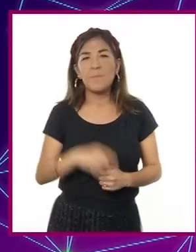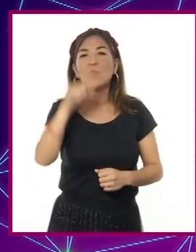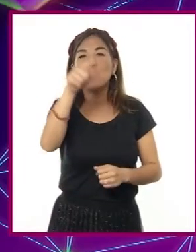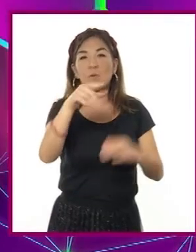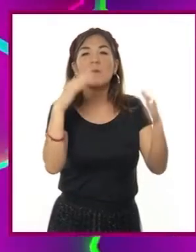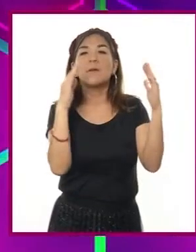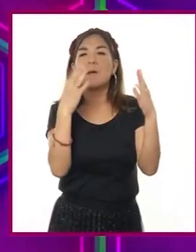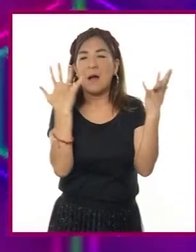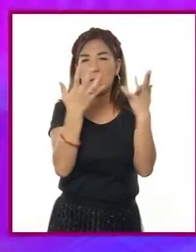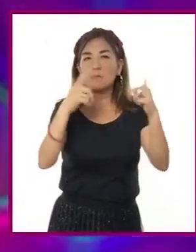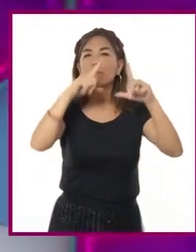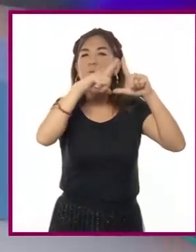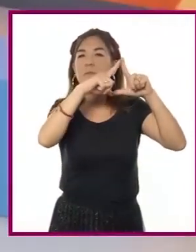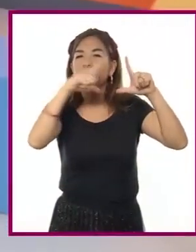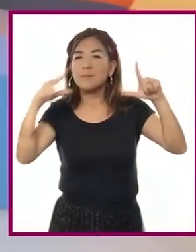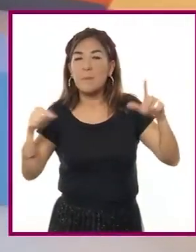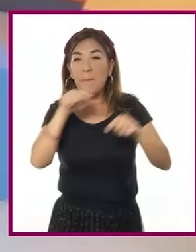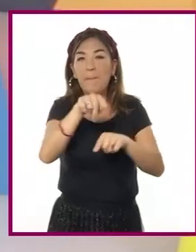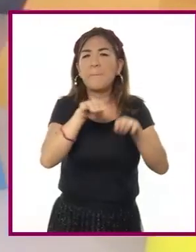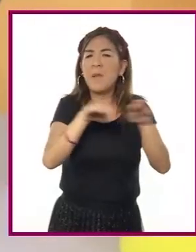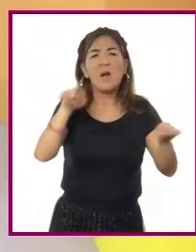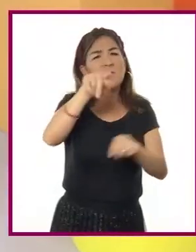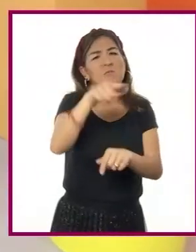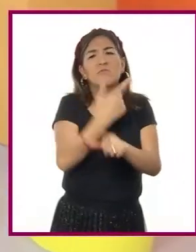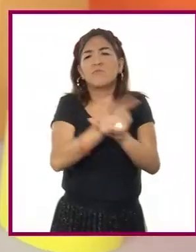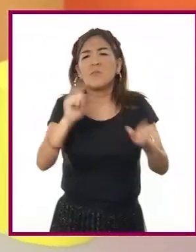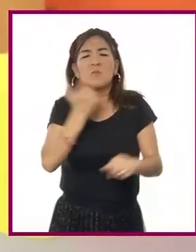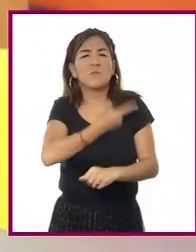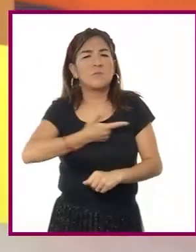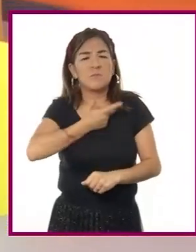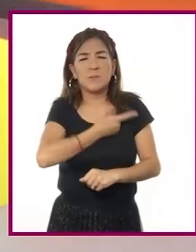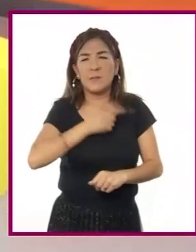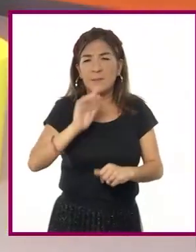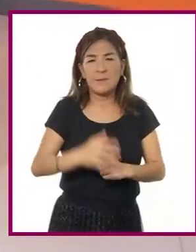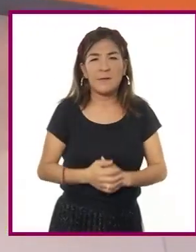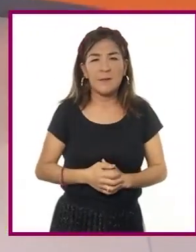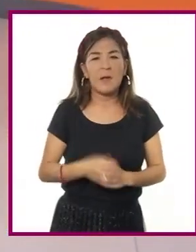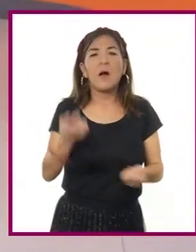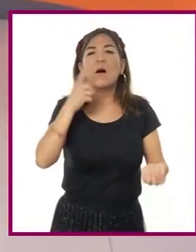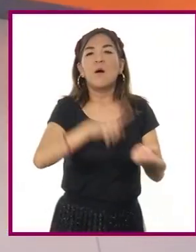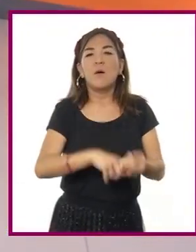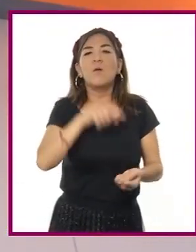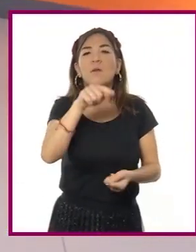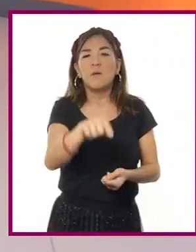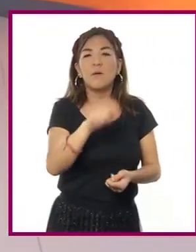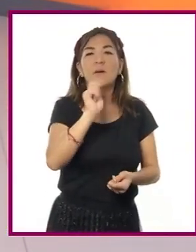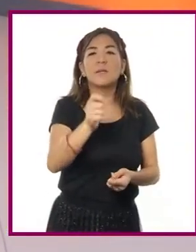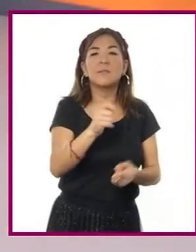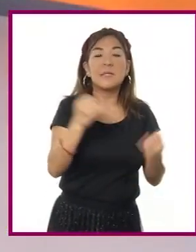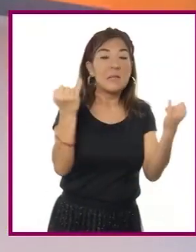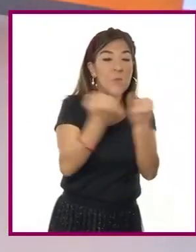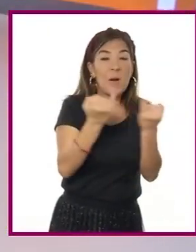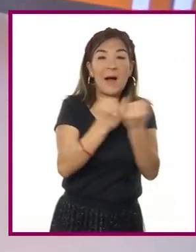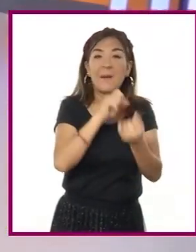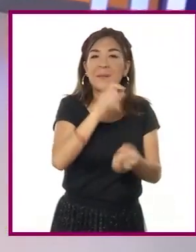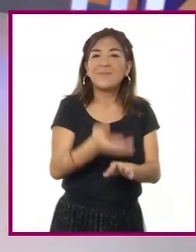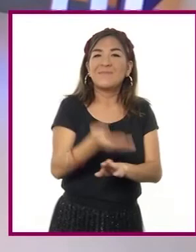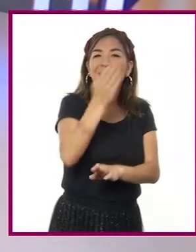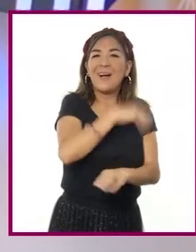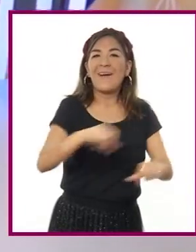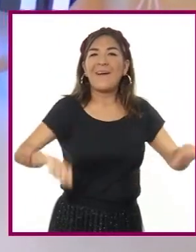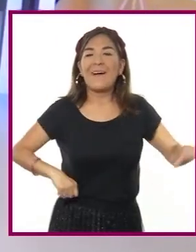un triángulo con las medidas que ustedes gusten. Tracen las bisectrices de los ángulos e igual que en el ejercicio